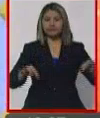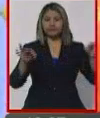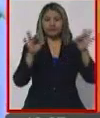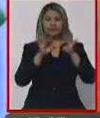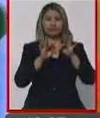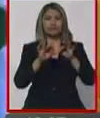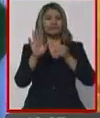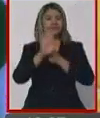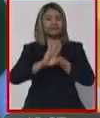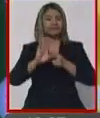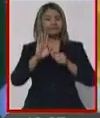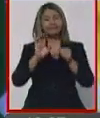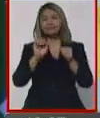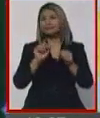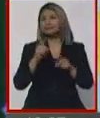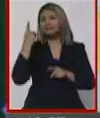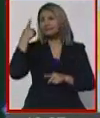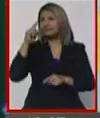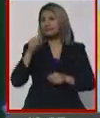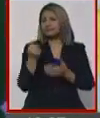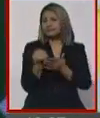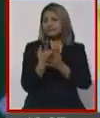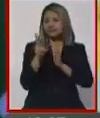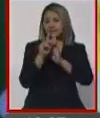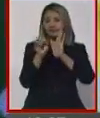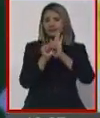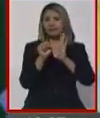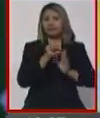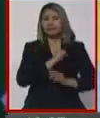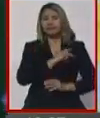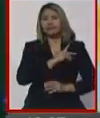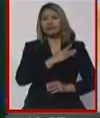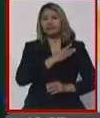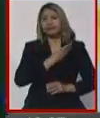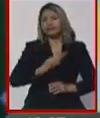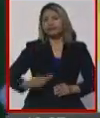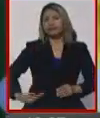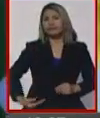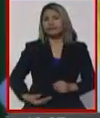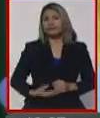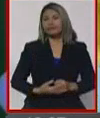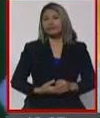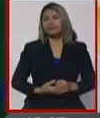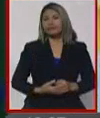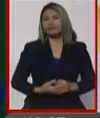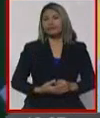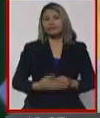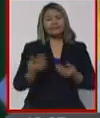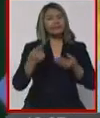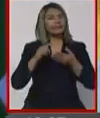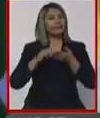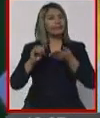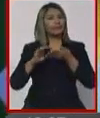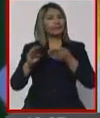Defensor del Pueblo para un nuevo decreto presidencial de amnistía,